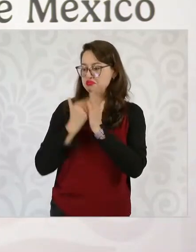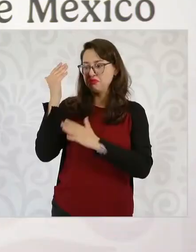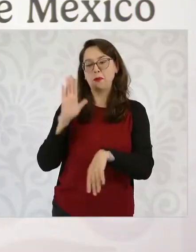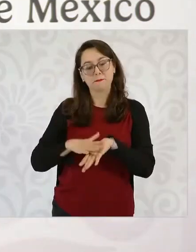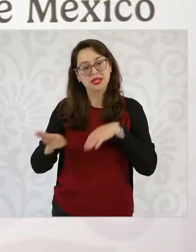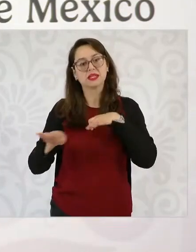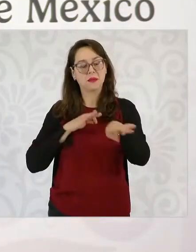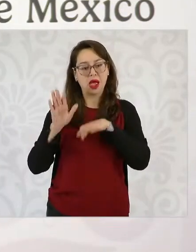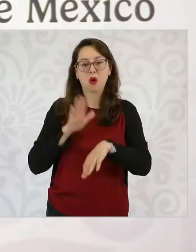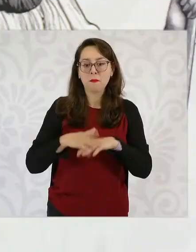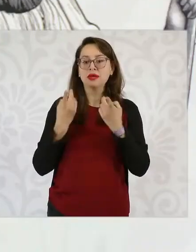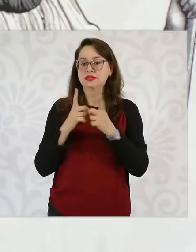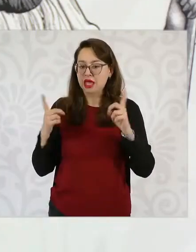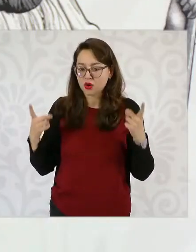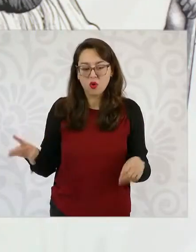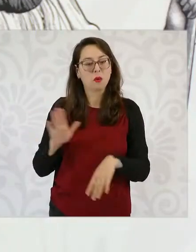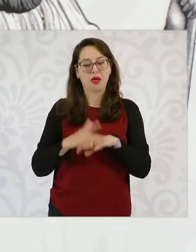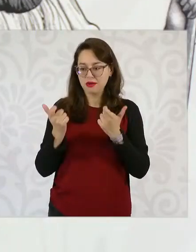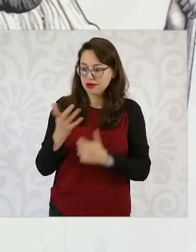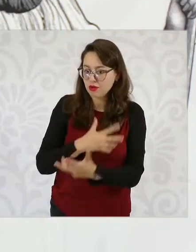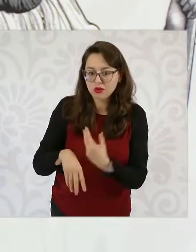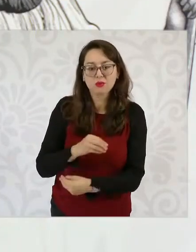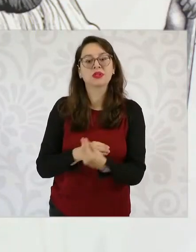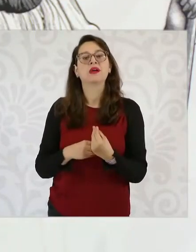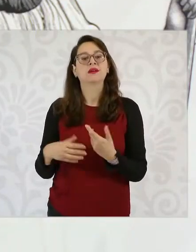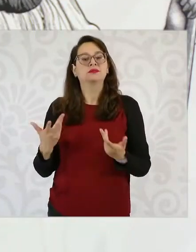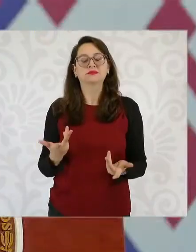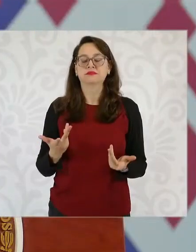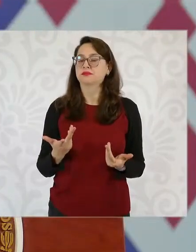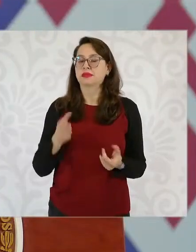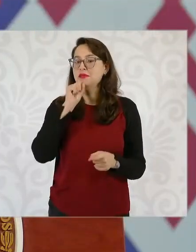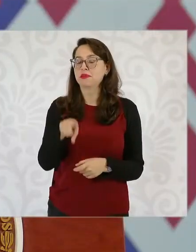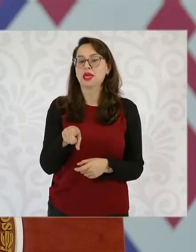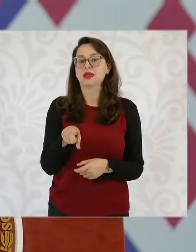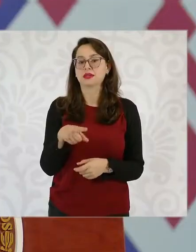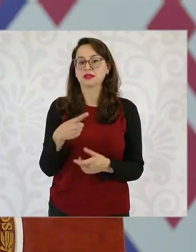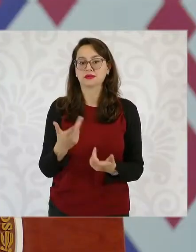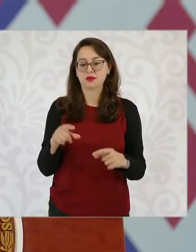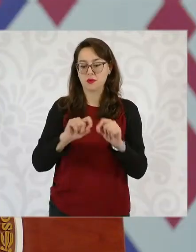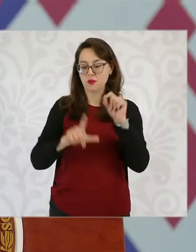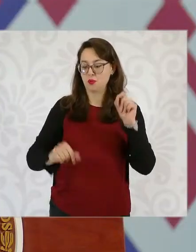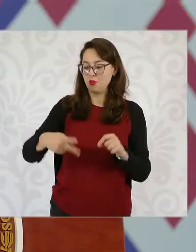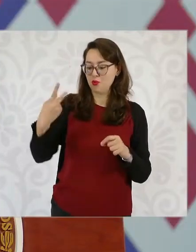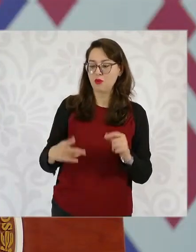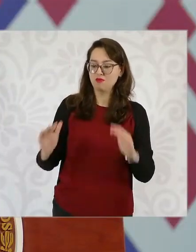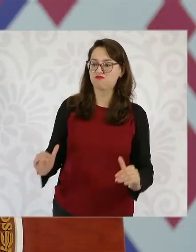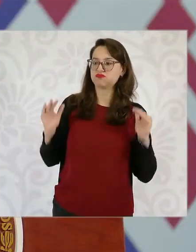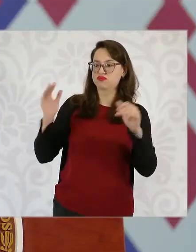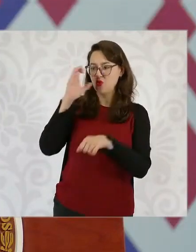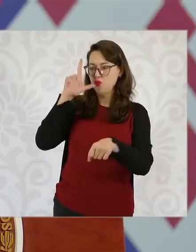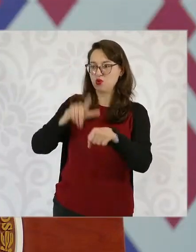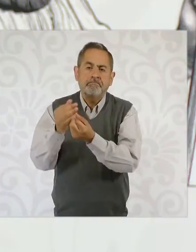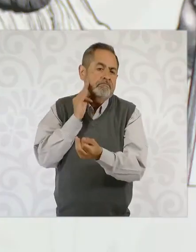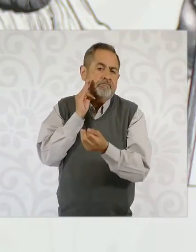empleo, al desarrollo económico y al impulso, por supuesto, de la gloria y la potencia cultural que